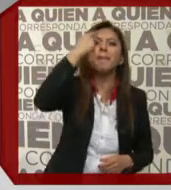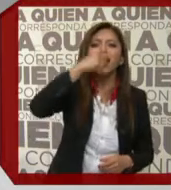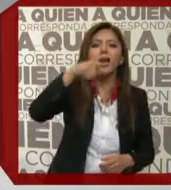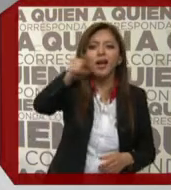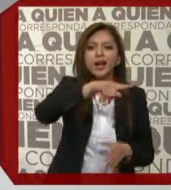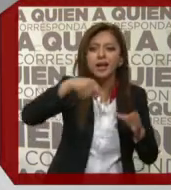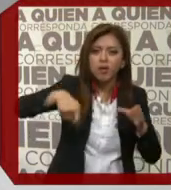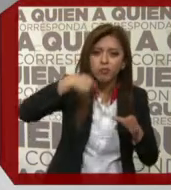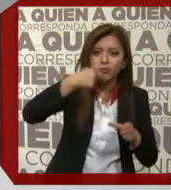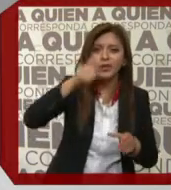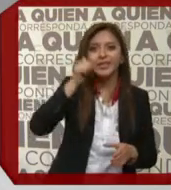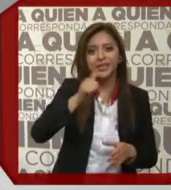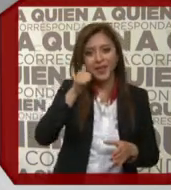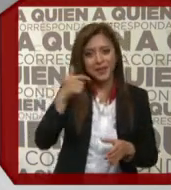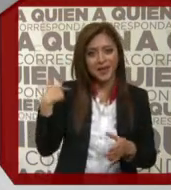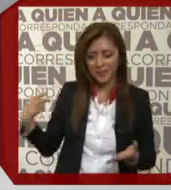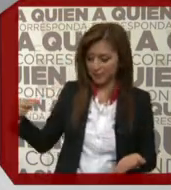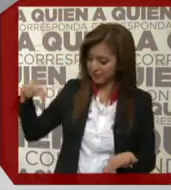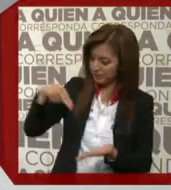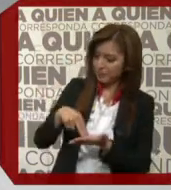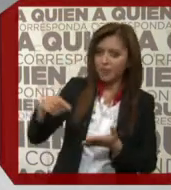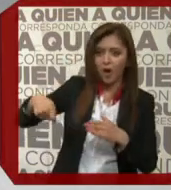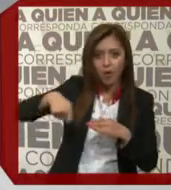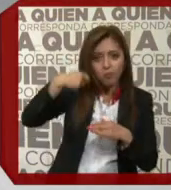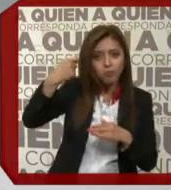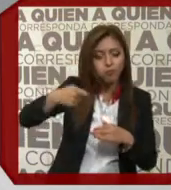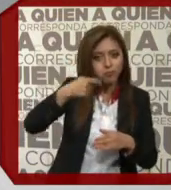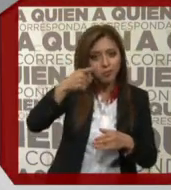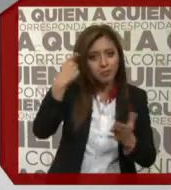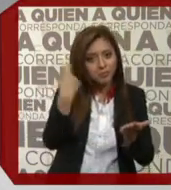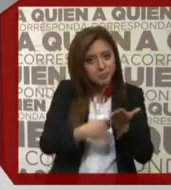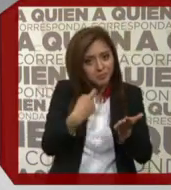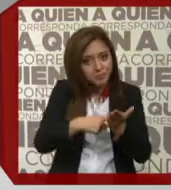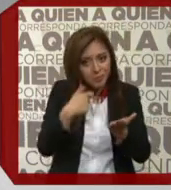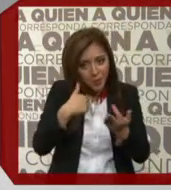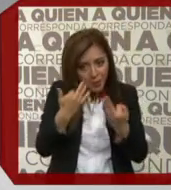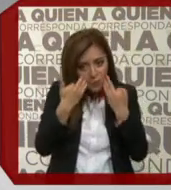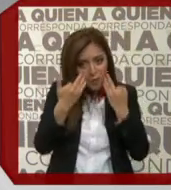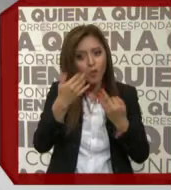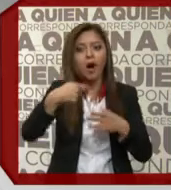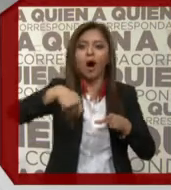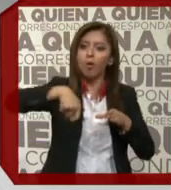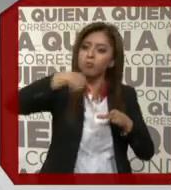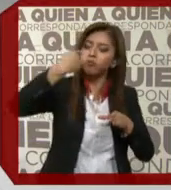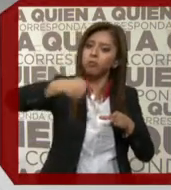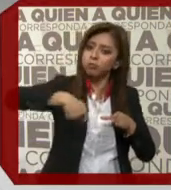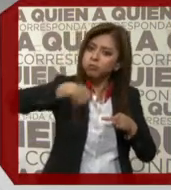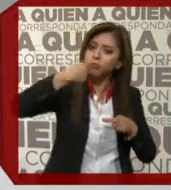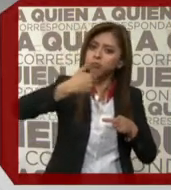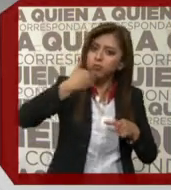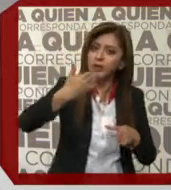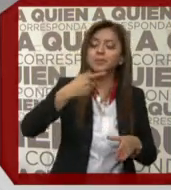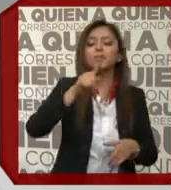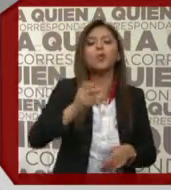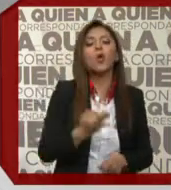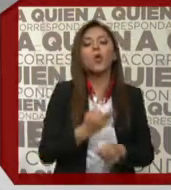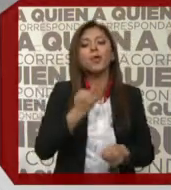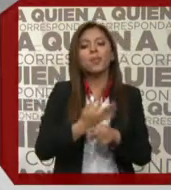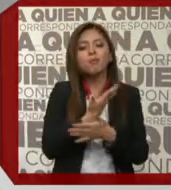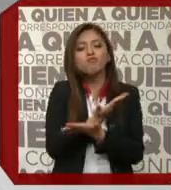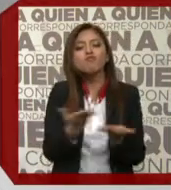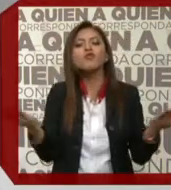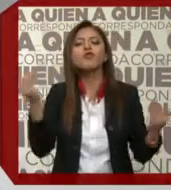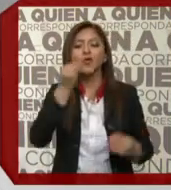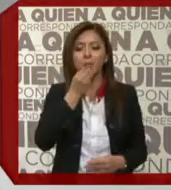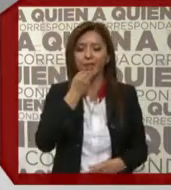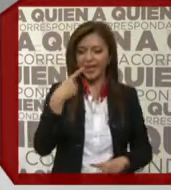bien acompañados aquí. Mira, Anaí, comiendo, disfrutando. Me di cuenta. Muy bien. Y una buena comida. Tenemos a